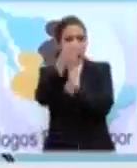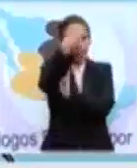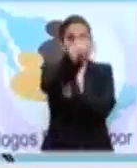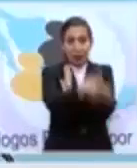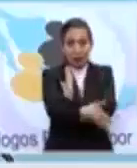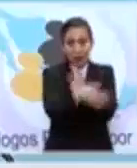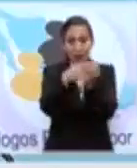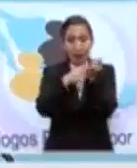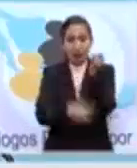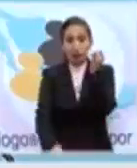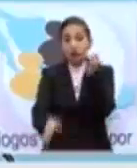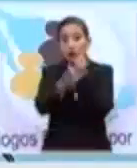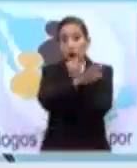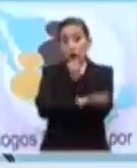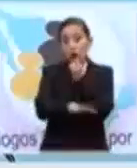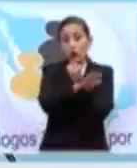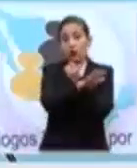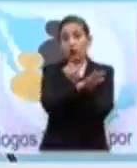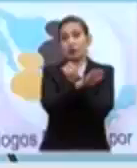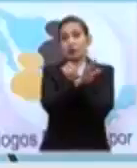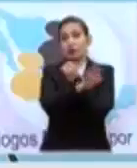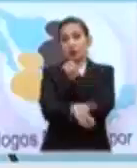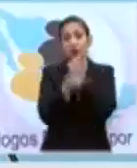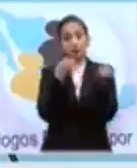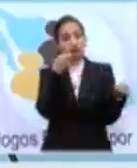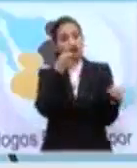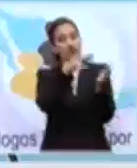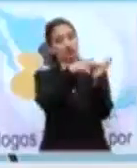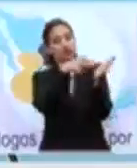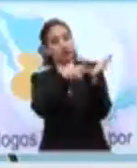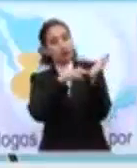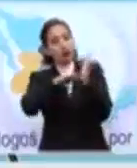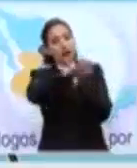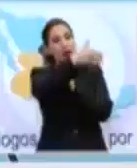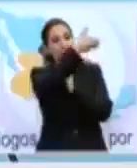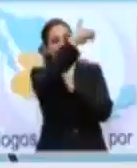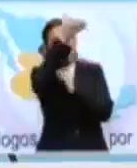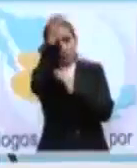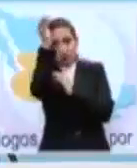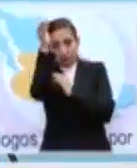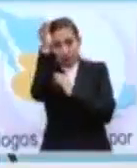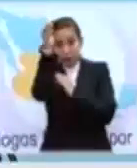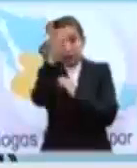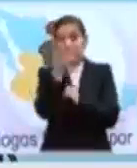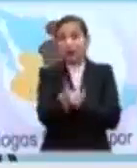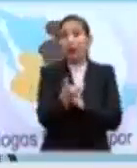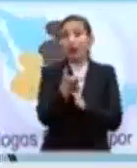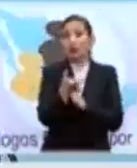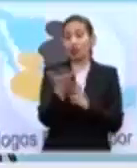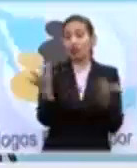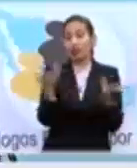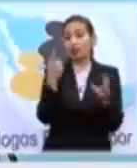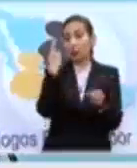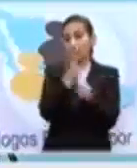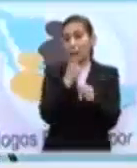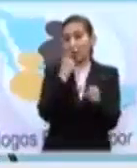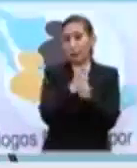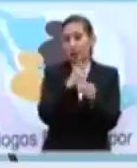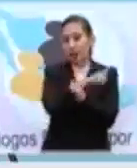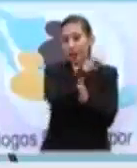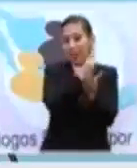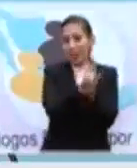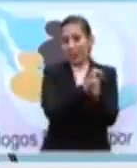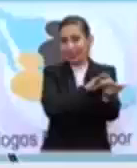barato en el marco de una franca desregulación ambiental. Para ello se activó primero la